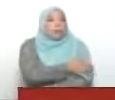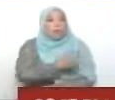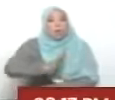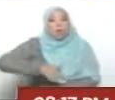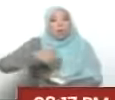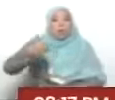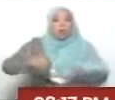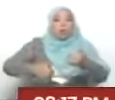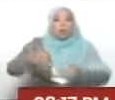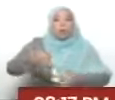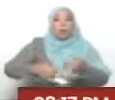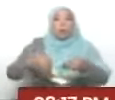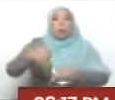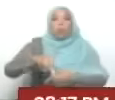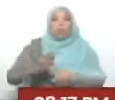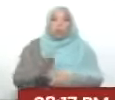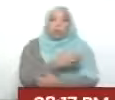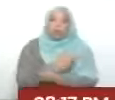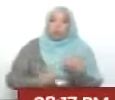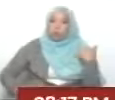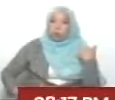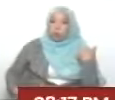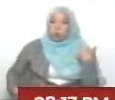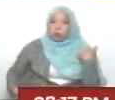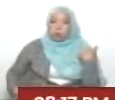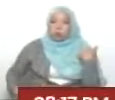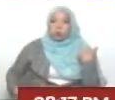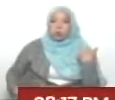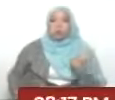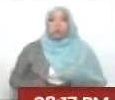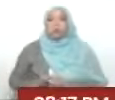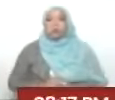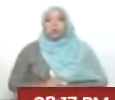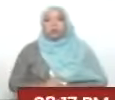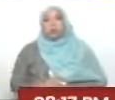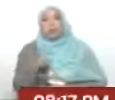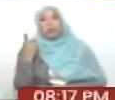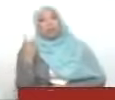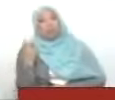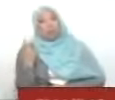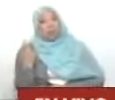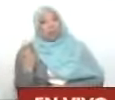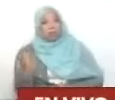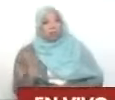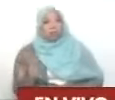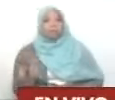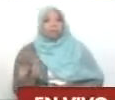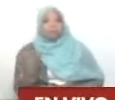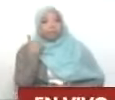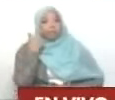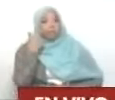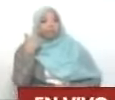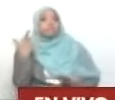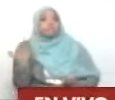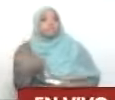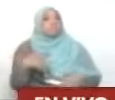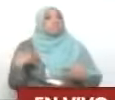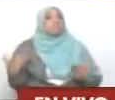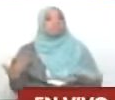ir allí, al centro del ring. Te queda mucho, Ecarri. Quiero verte. Y sobre